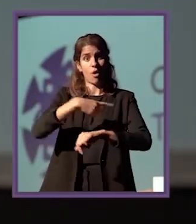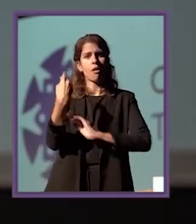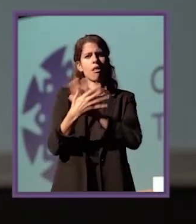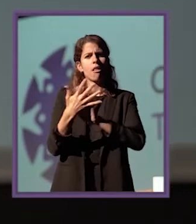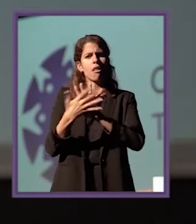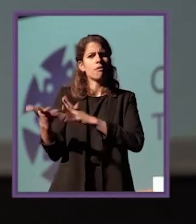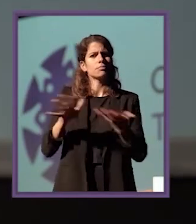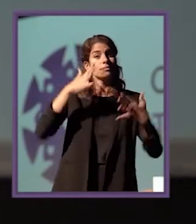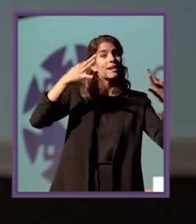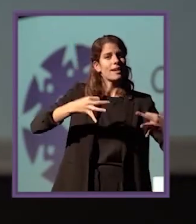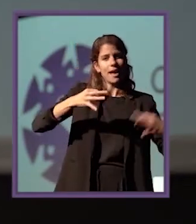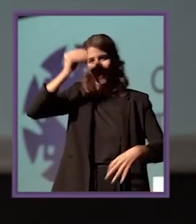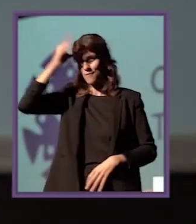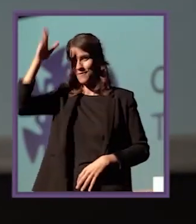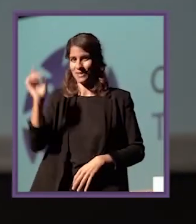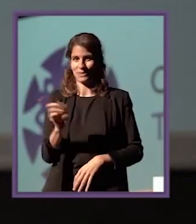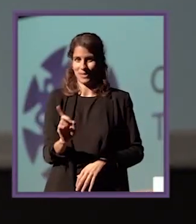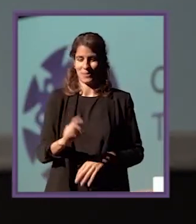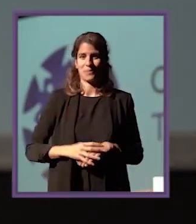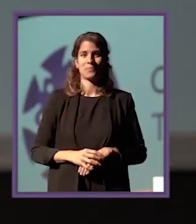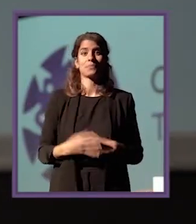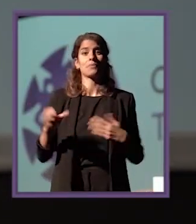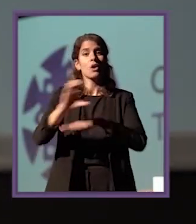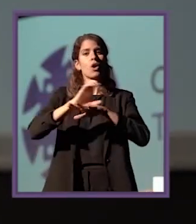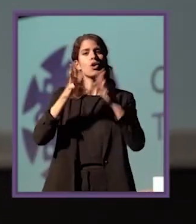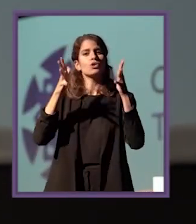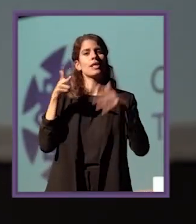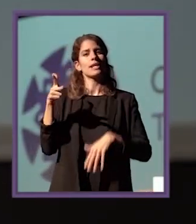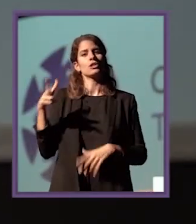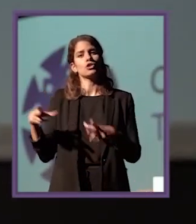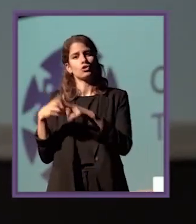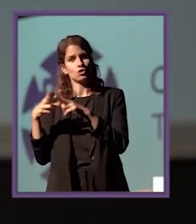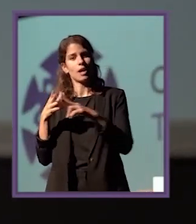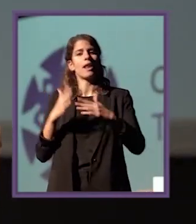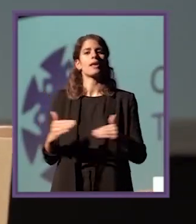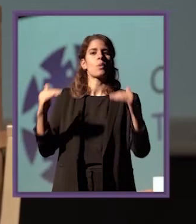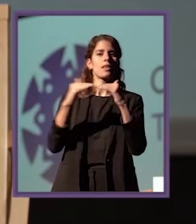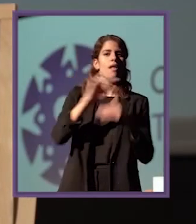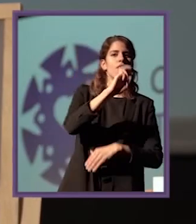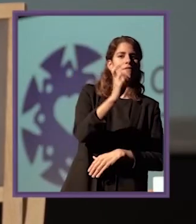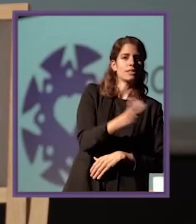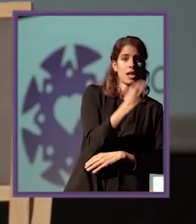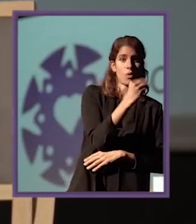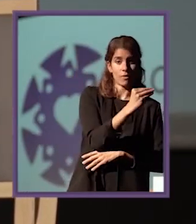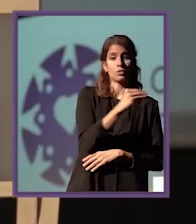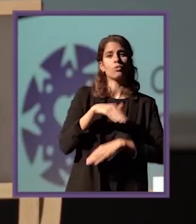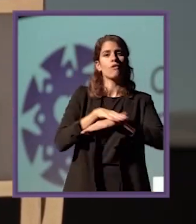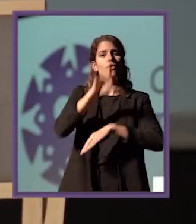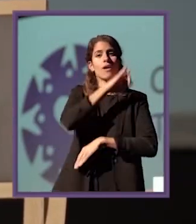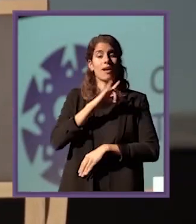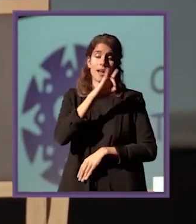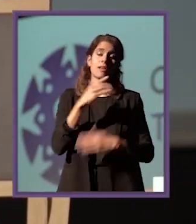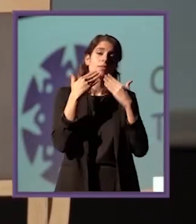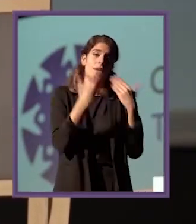real, muy real. Y quiero dar las gracias a la Consejería de Derechos Sociales, Igualdad, Diversidad y Juventud del Gobierno de Canarias por